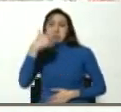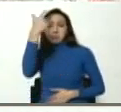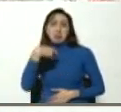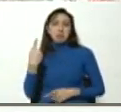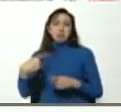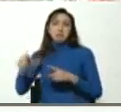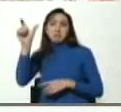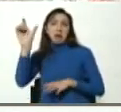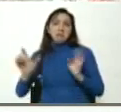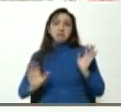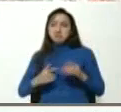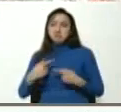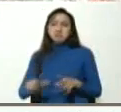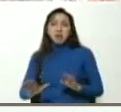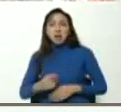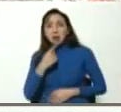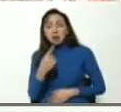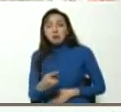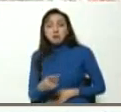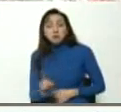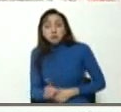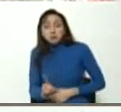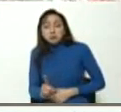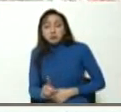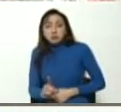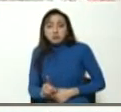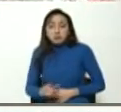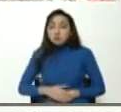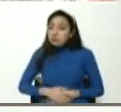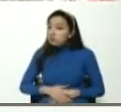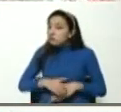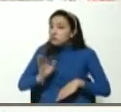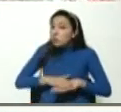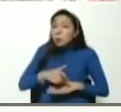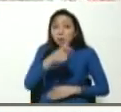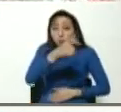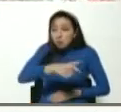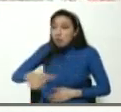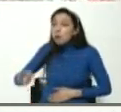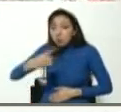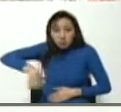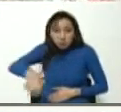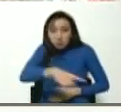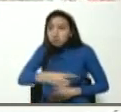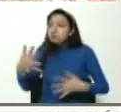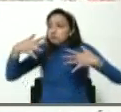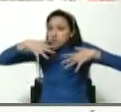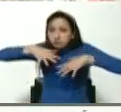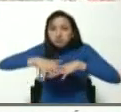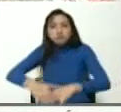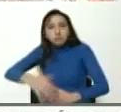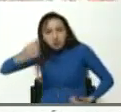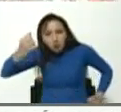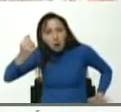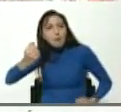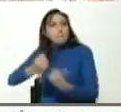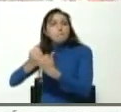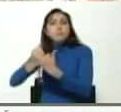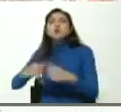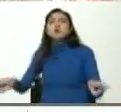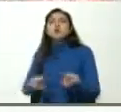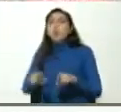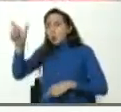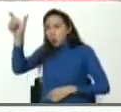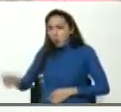o como lo quieran poner no es por hombres y mujeres como ustedes es por hombres como garcía